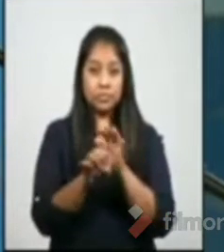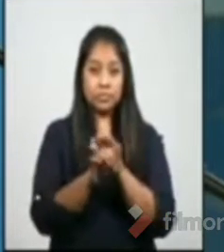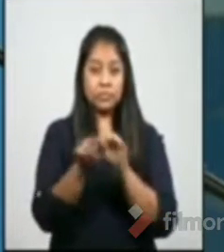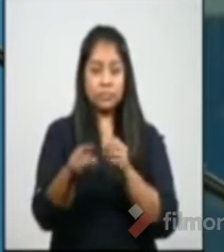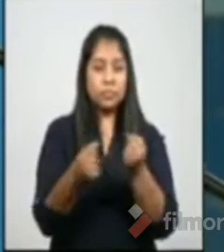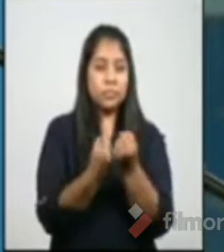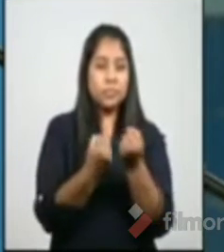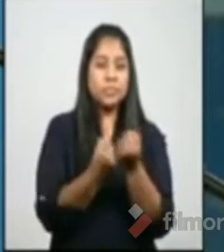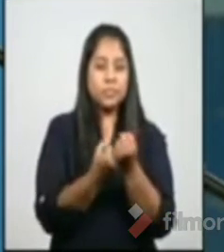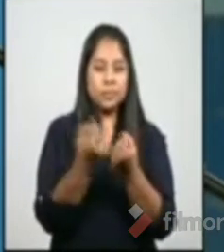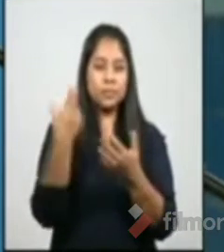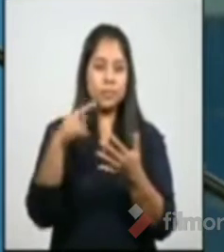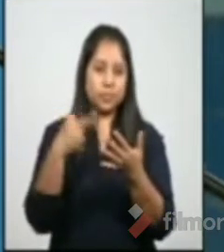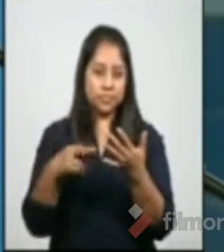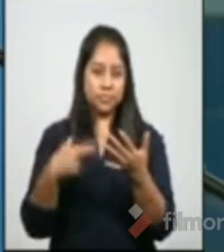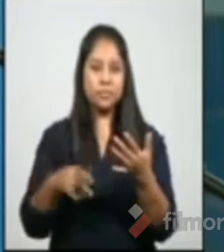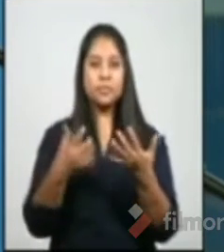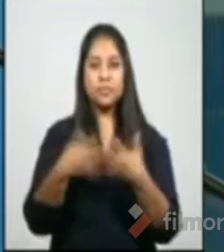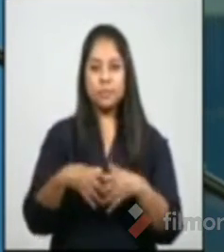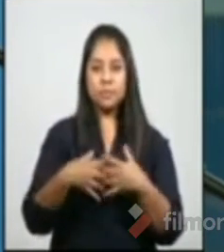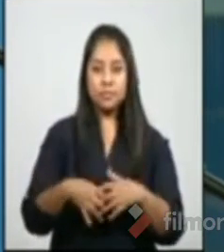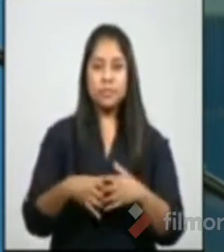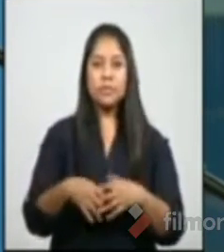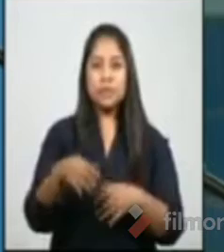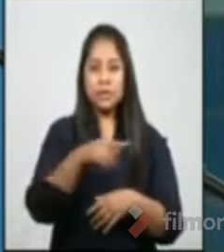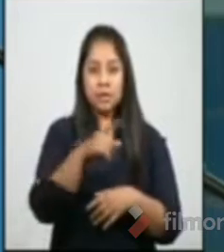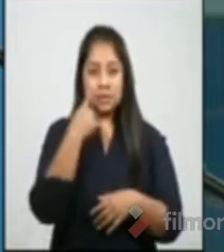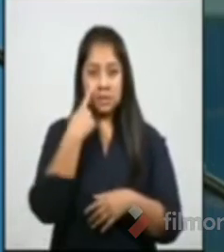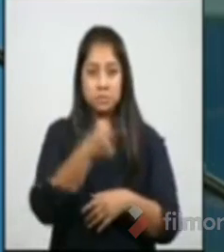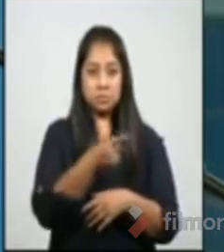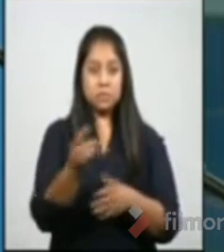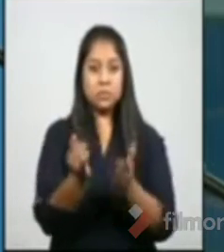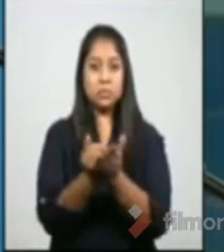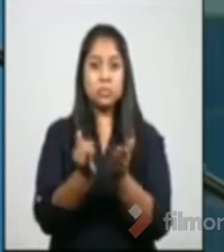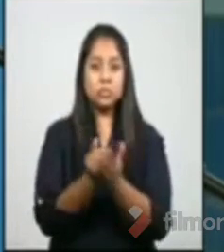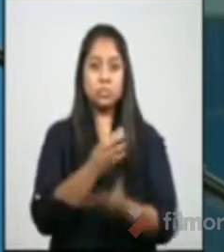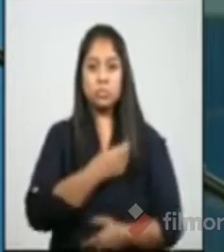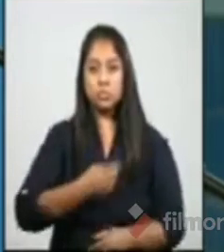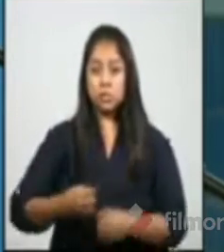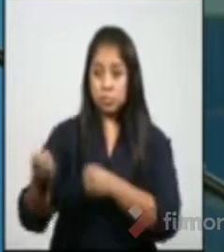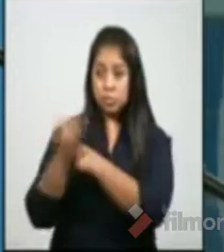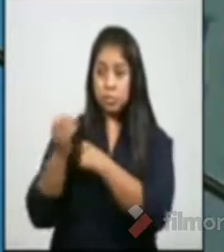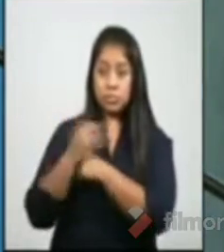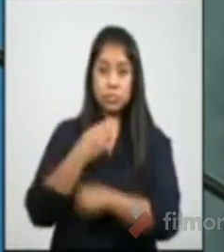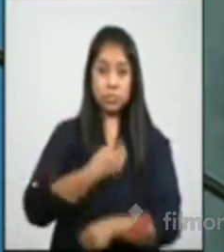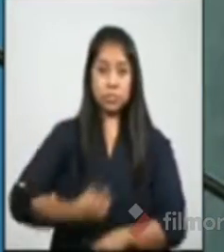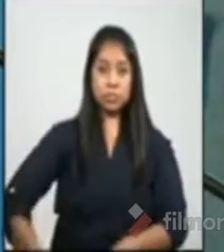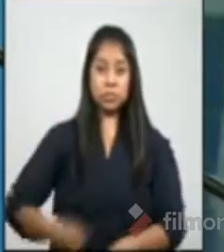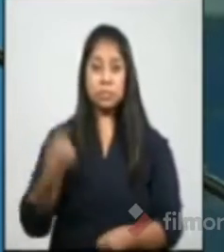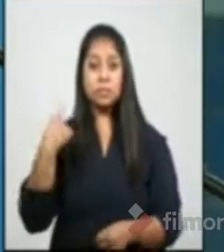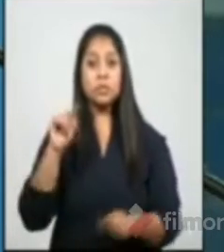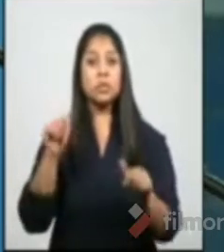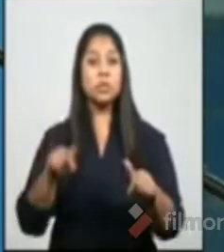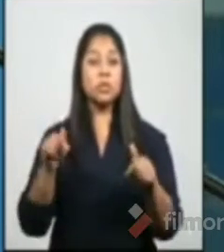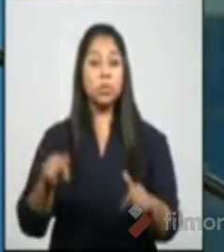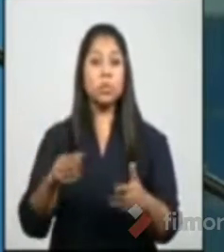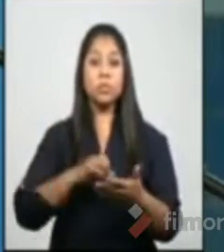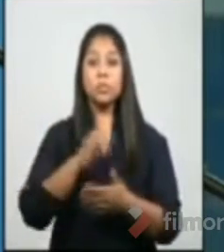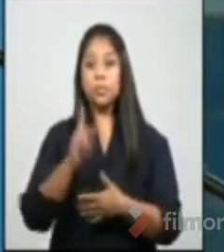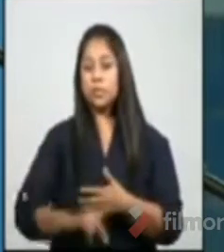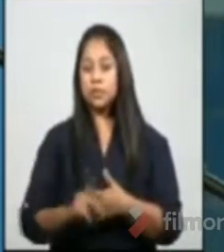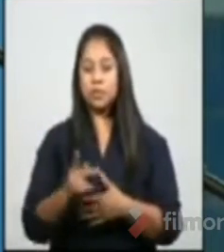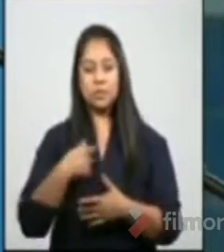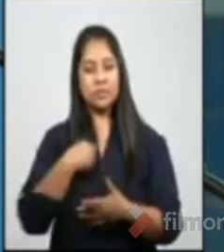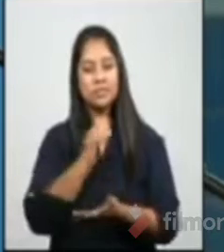apoyar con los recursos a la empresa, siguiendo las instrucciones del presidente, para que hoy este proyecto tan anhelado por todos